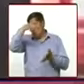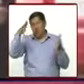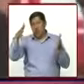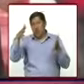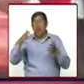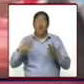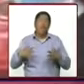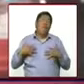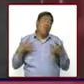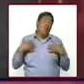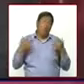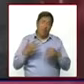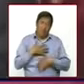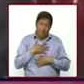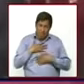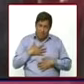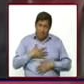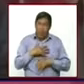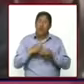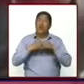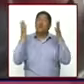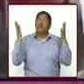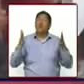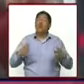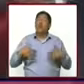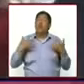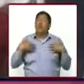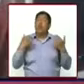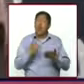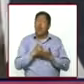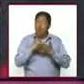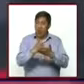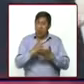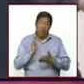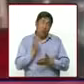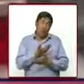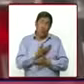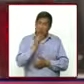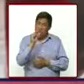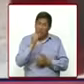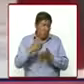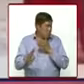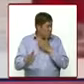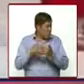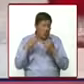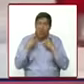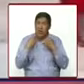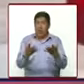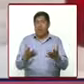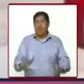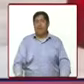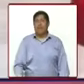los chicos felices, contentos. Muy, muy felices por ayudar con nuestro granito de arena.